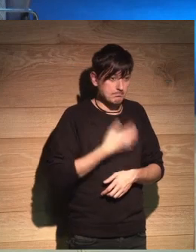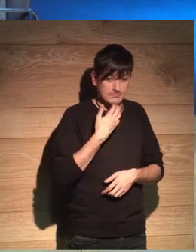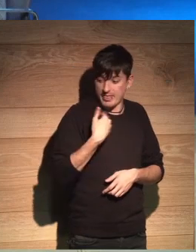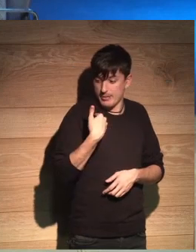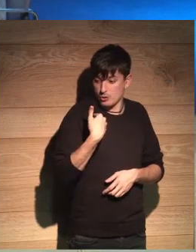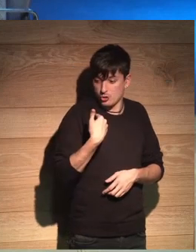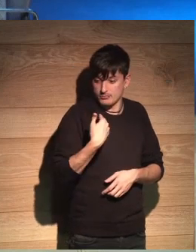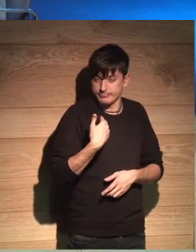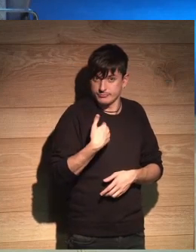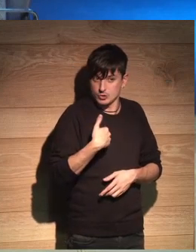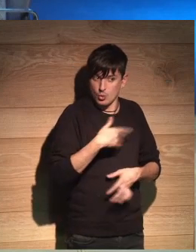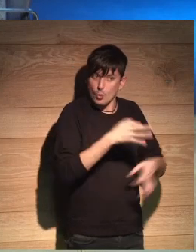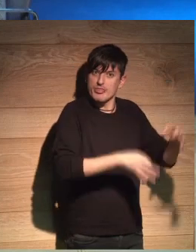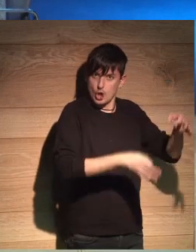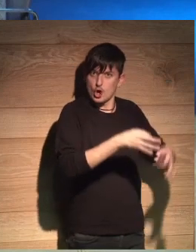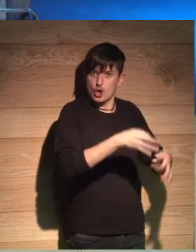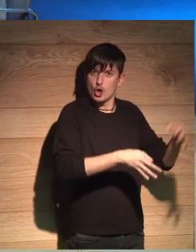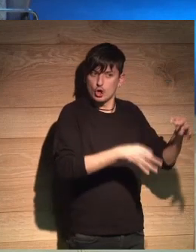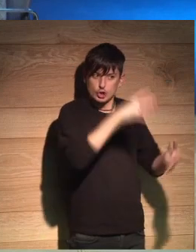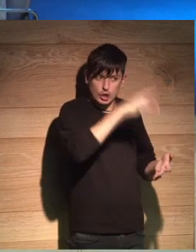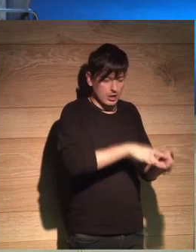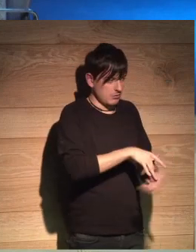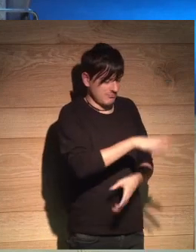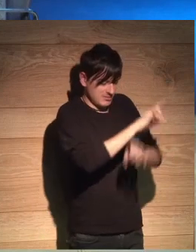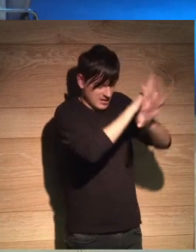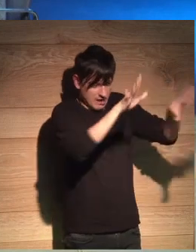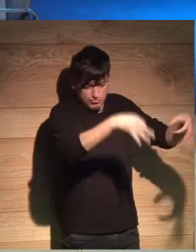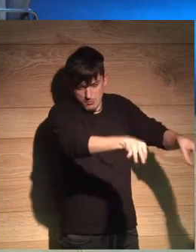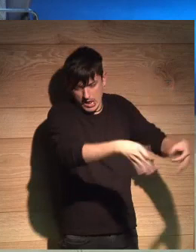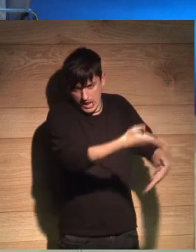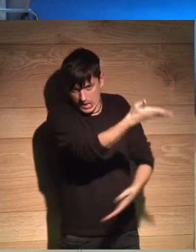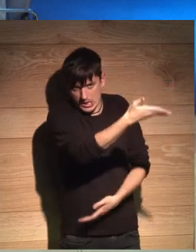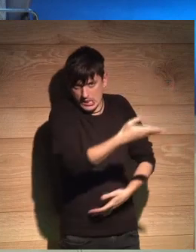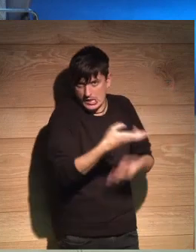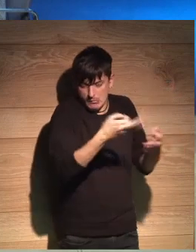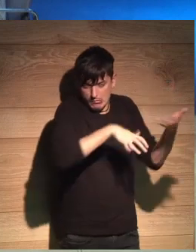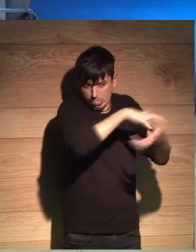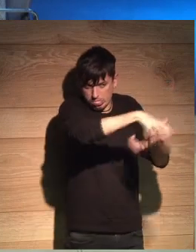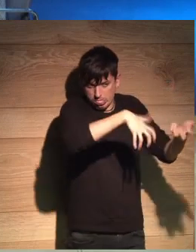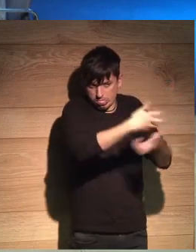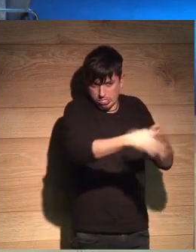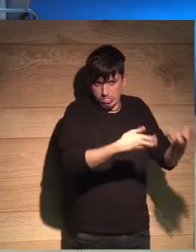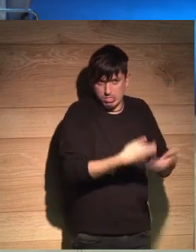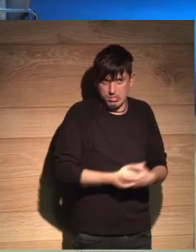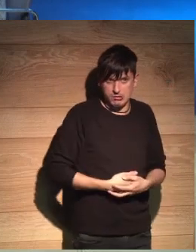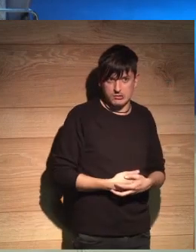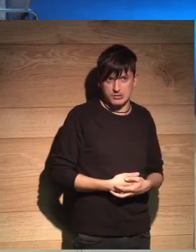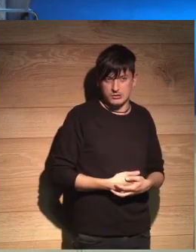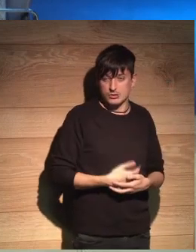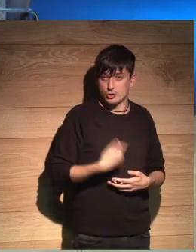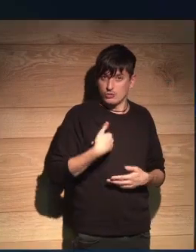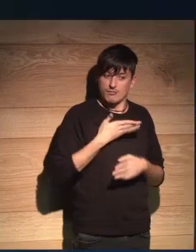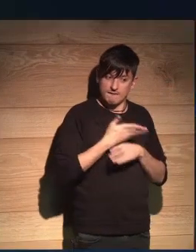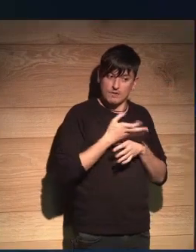Hace poco me llevaron a juicio. Ustedes dirán, claro que llevaron a juicio. Se está allí continuamente dándole a uno detrás de otro y tal. Me